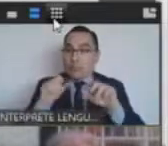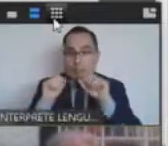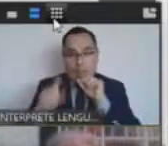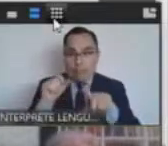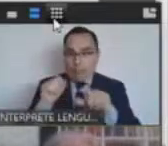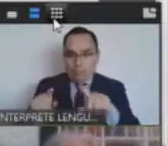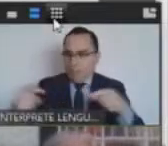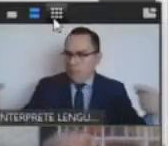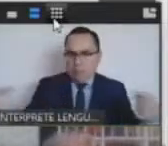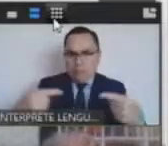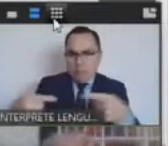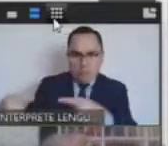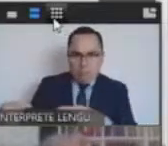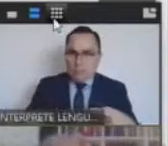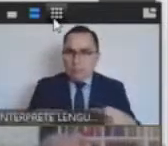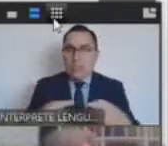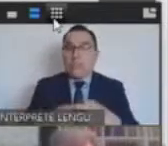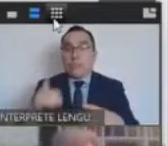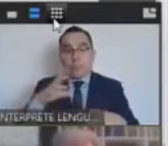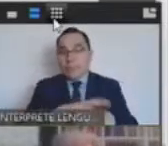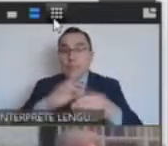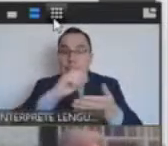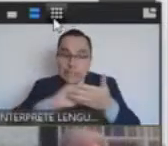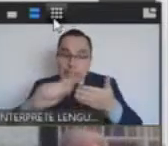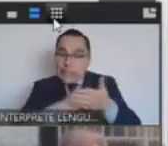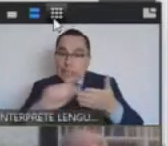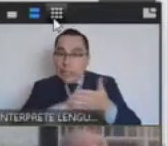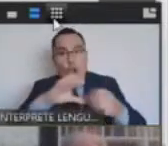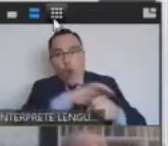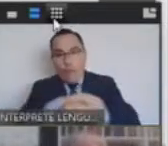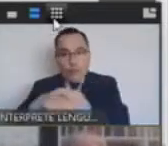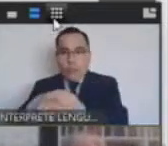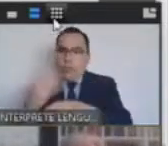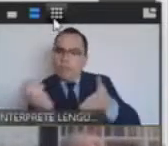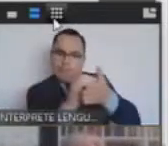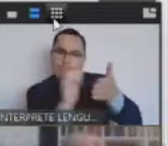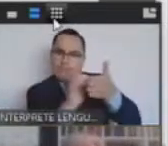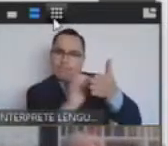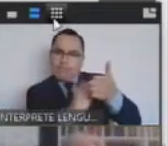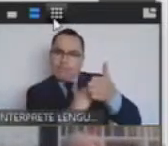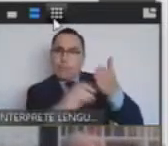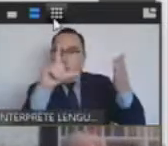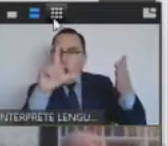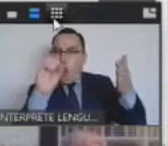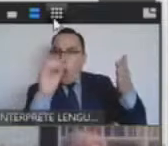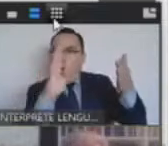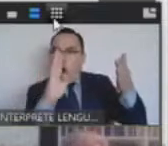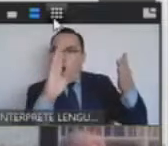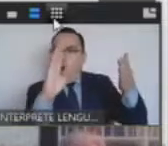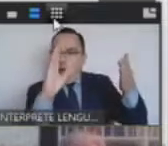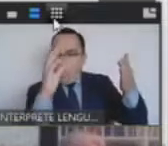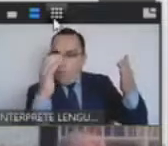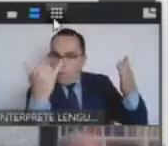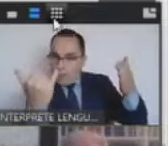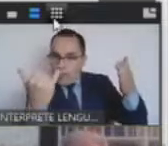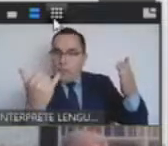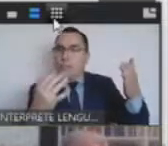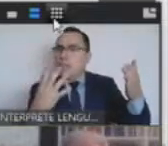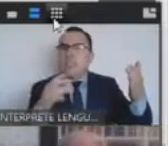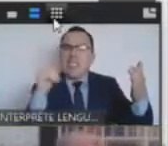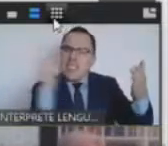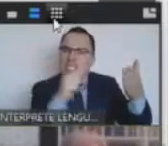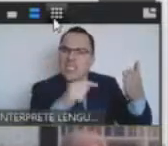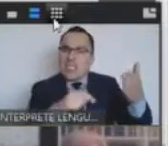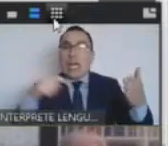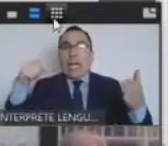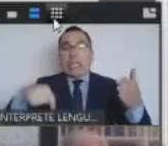lado que es buena idea tener un registro obligatorio y habilitador de lobistas. En Chile, la palabra lobista tiene un mal nombre, en otros países mucho menos,